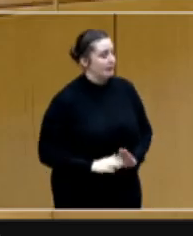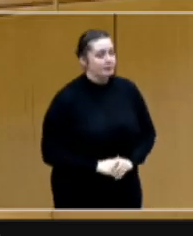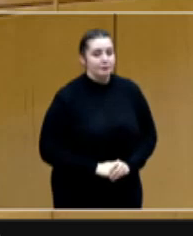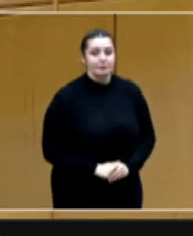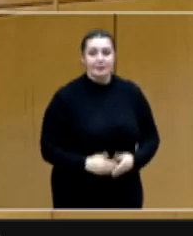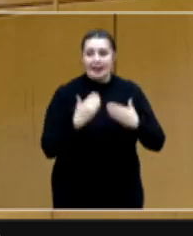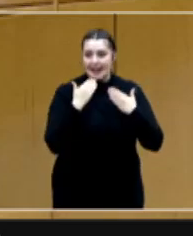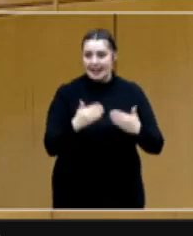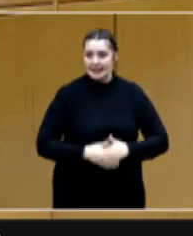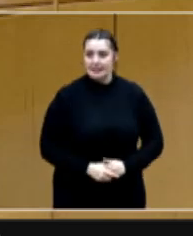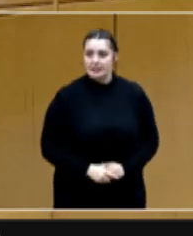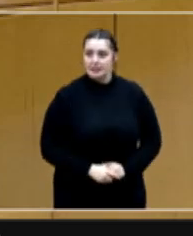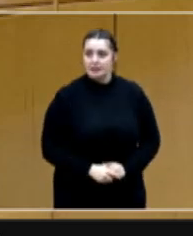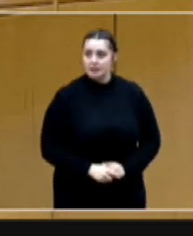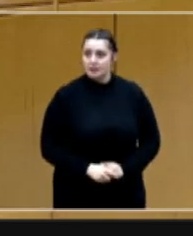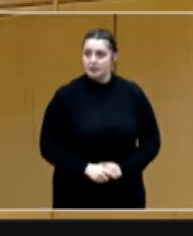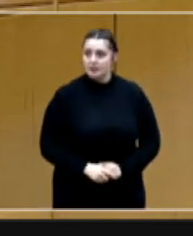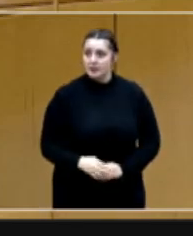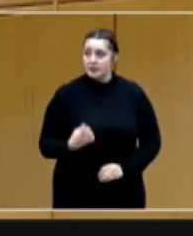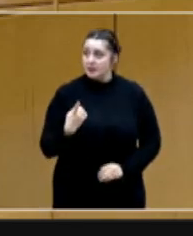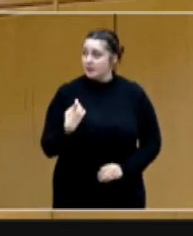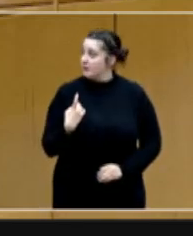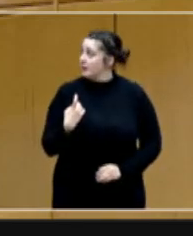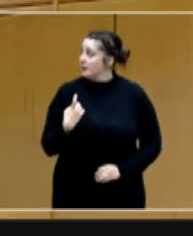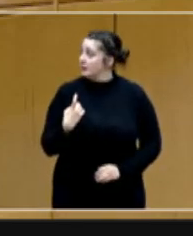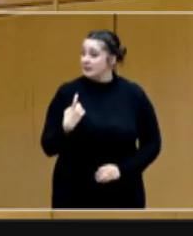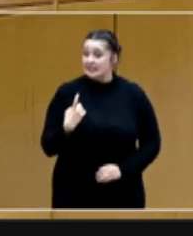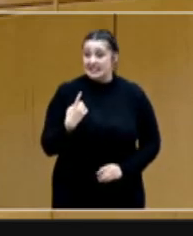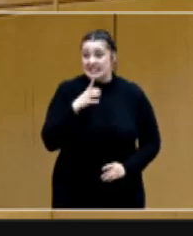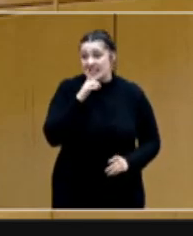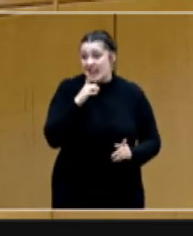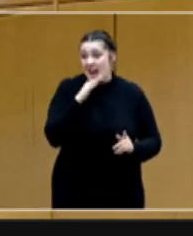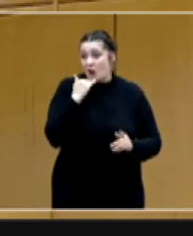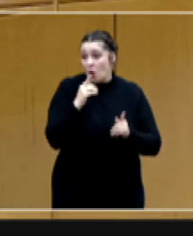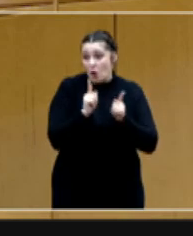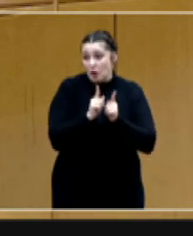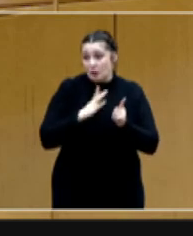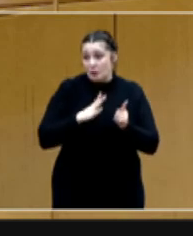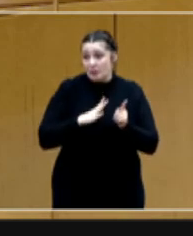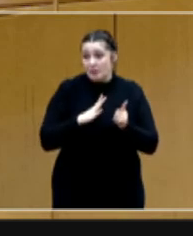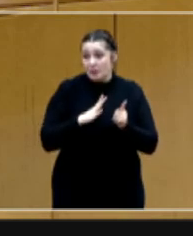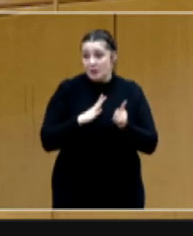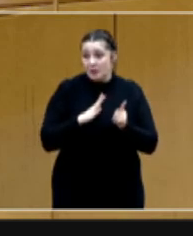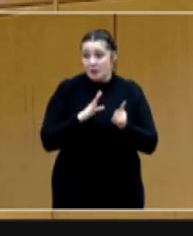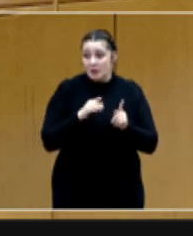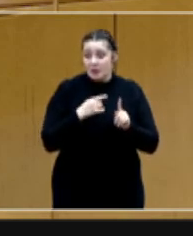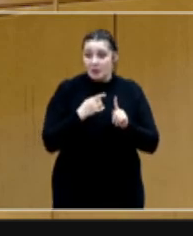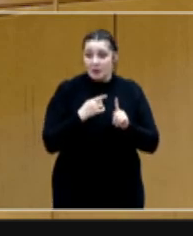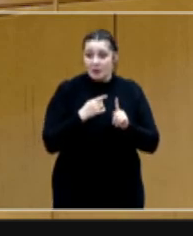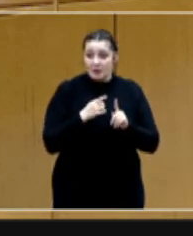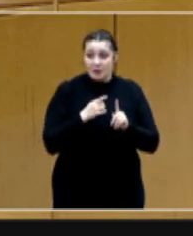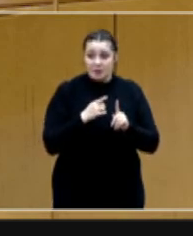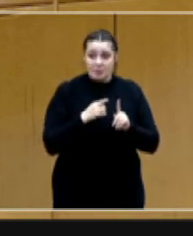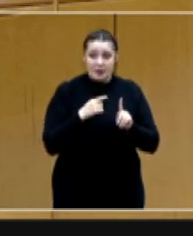gracias queda un si es algo breve por favor para poder terminar a tiempo